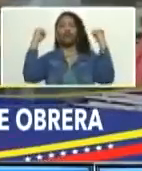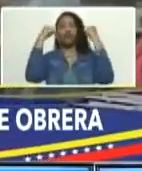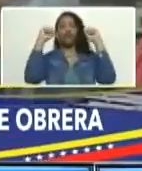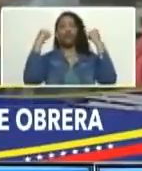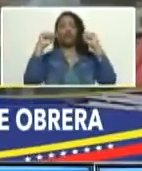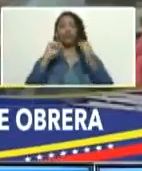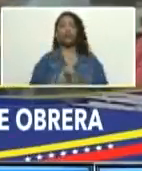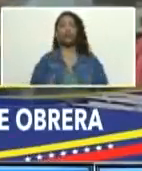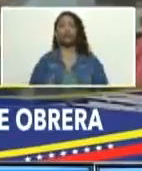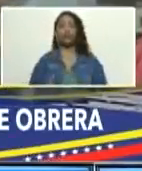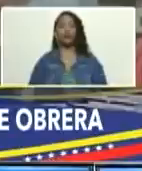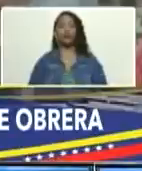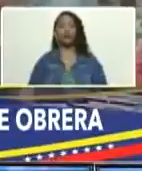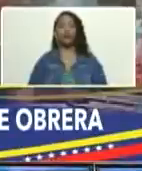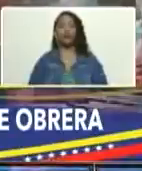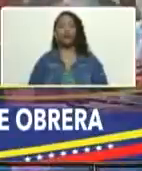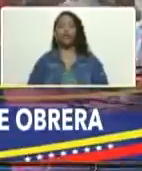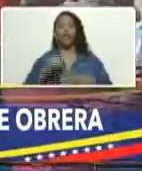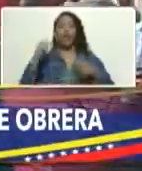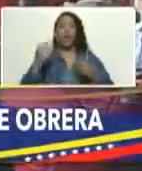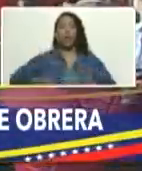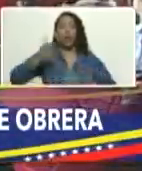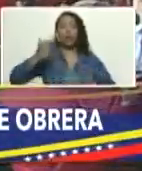praxis, dialéctica,